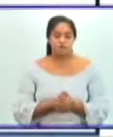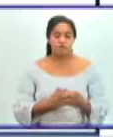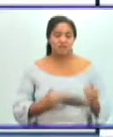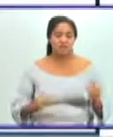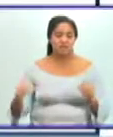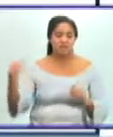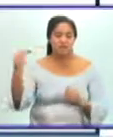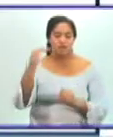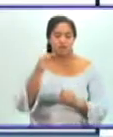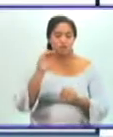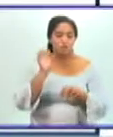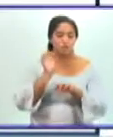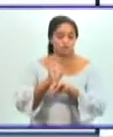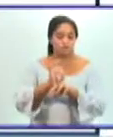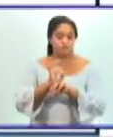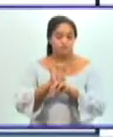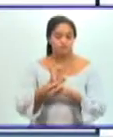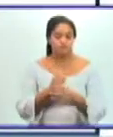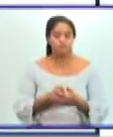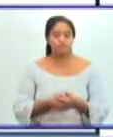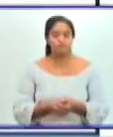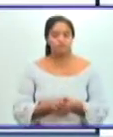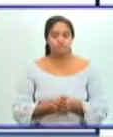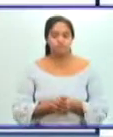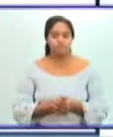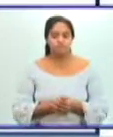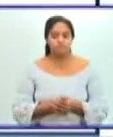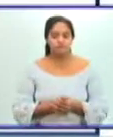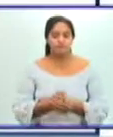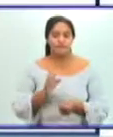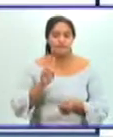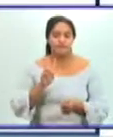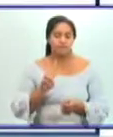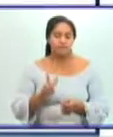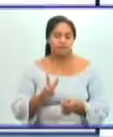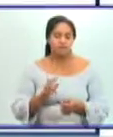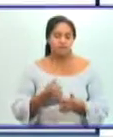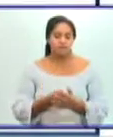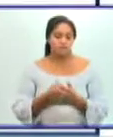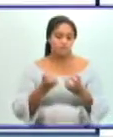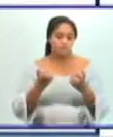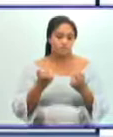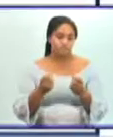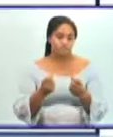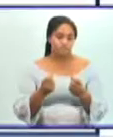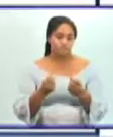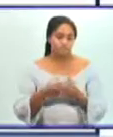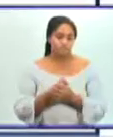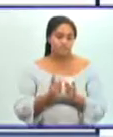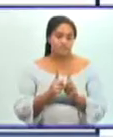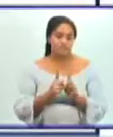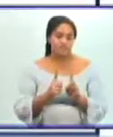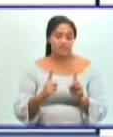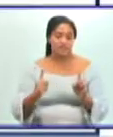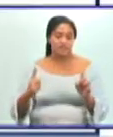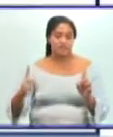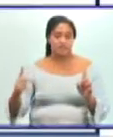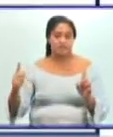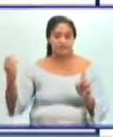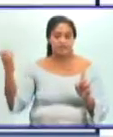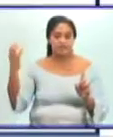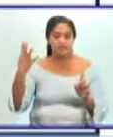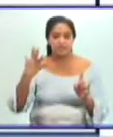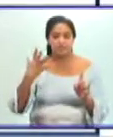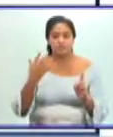de la señal del tránsito, el valor de la distancia que proyecta la sombra y